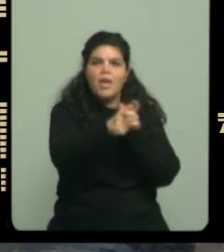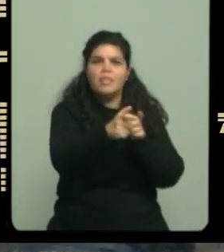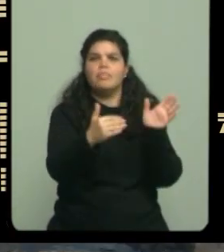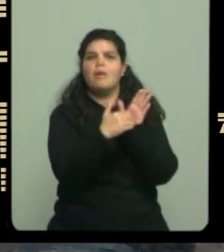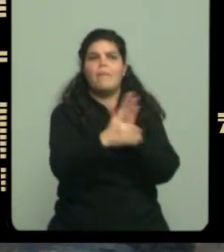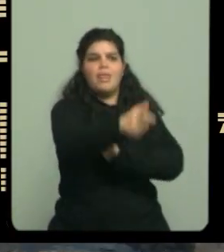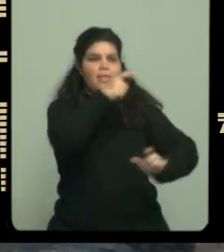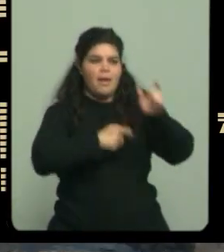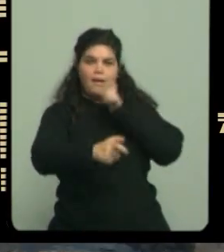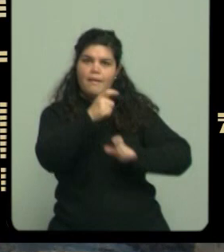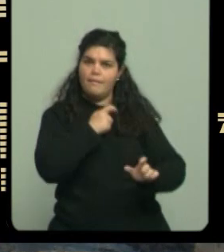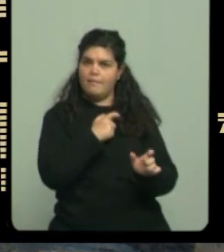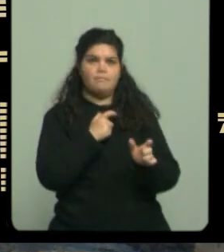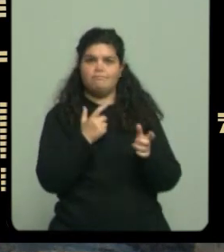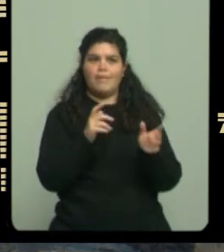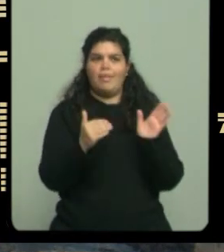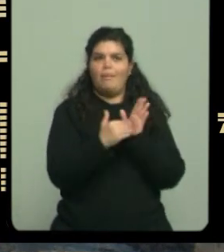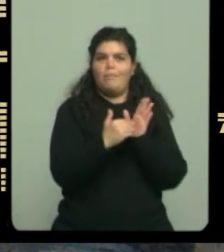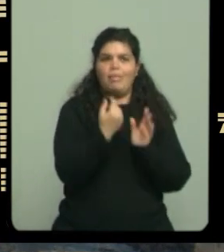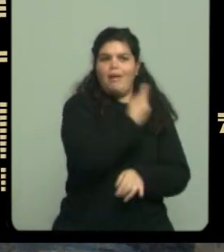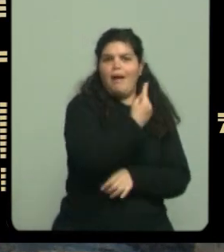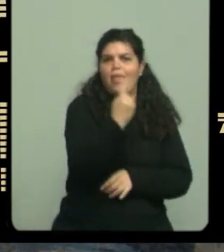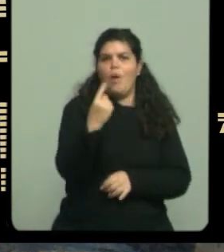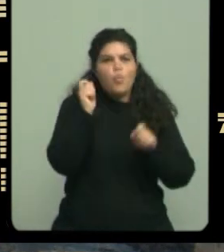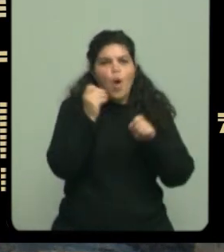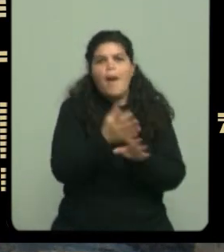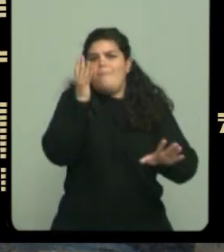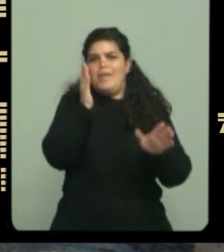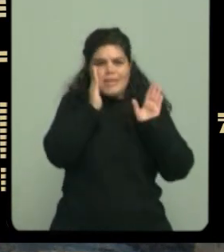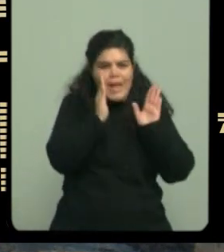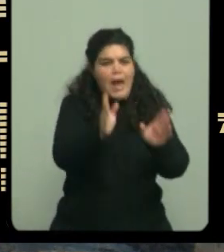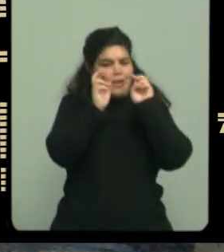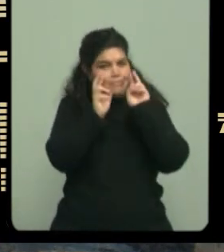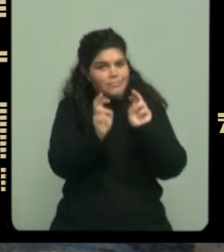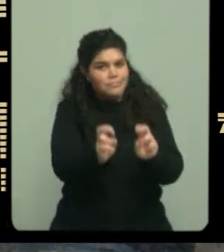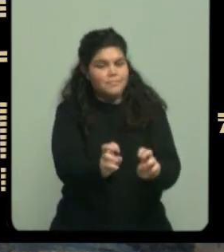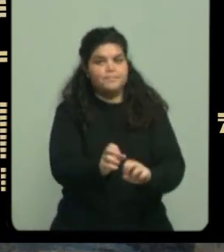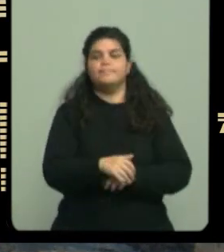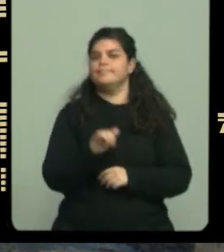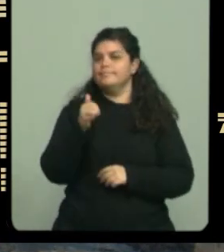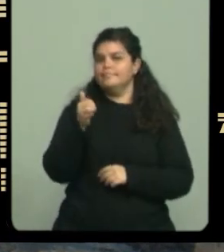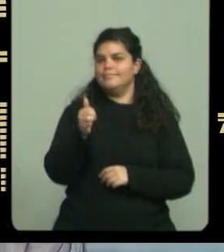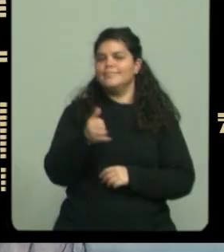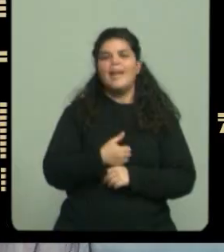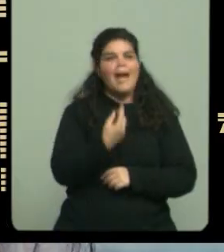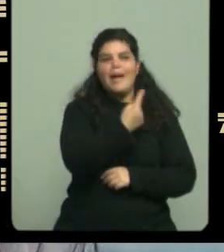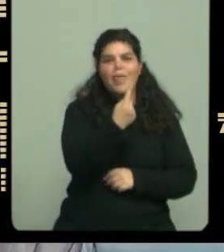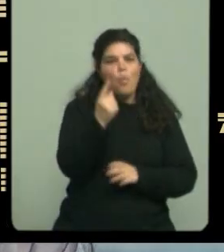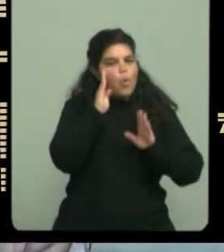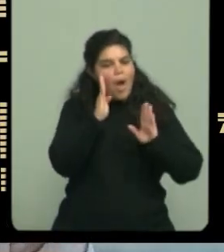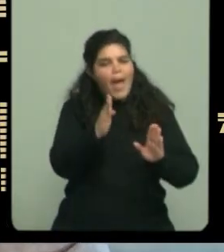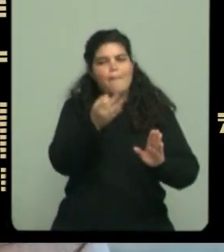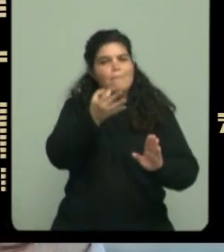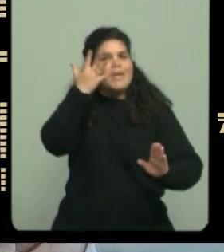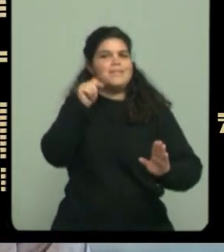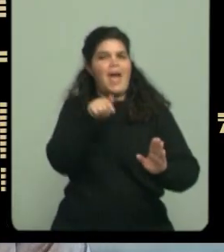dar o entienden que le deben dar. Digo, me imagino que cada caso es muy puntual y muy particular. Sí, cada caso